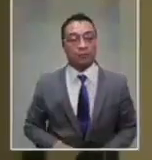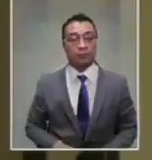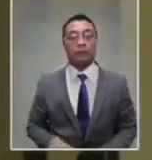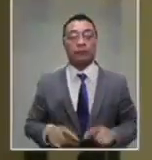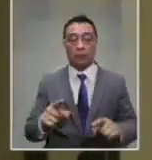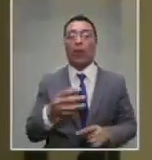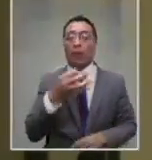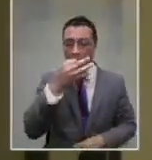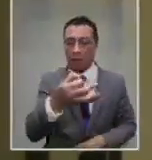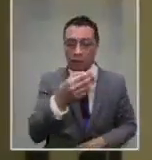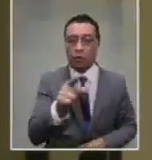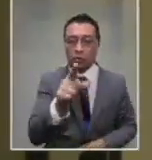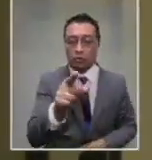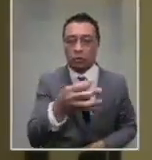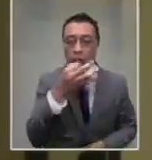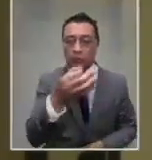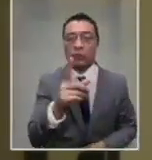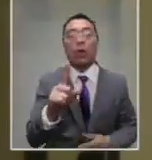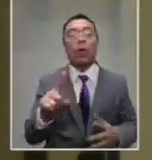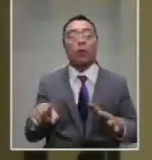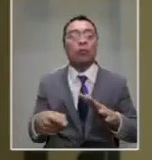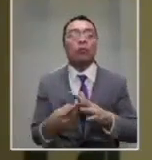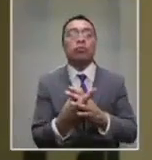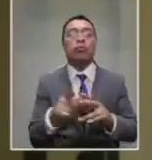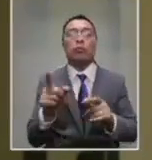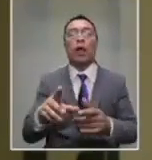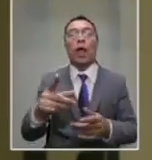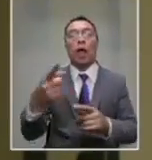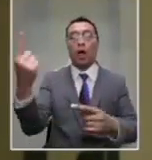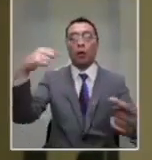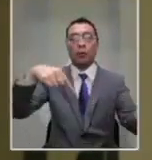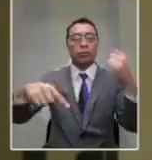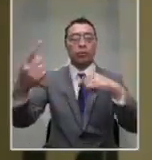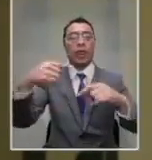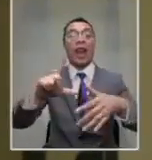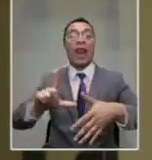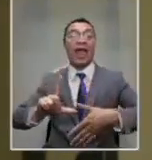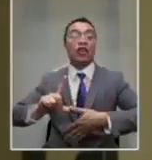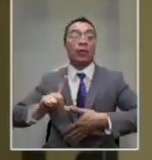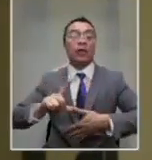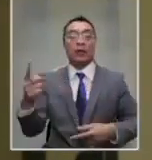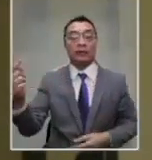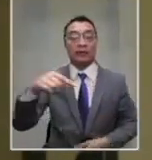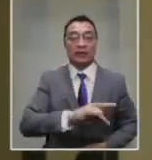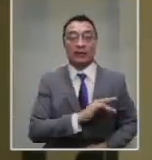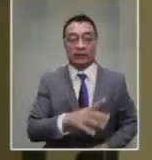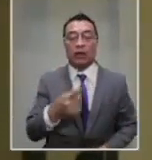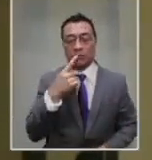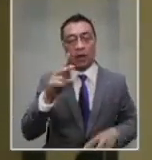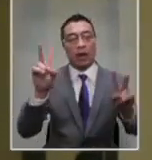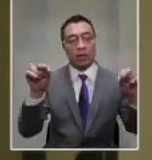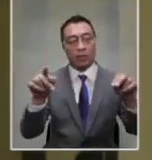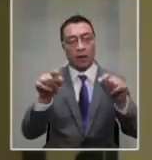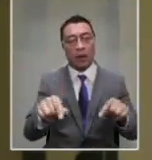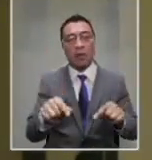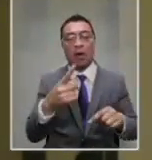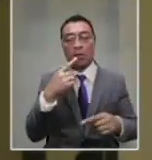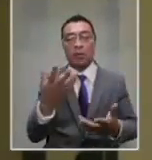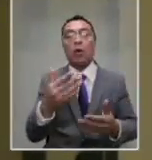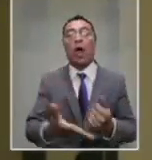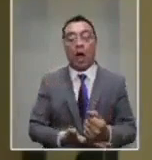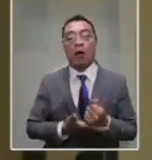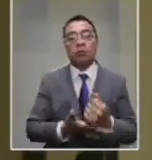Ahora, hablemos concretamente, ya que lo menciona, del origen de los distintos inmigrantes latinoamericanos que están llegando a Chile. Hablemos un poco respecto